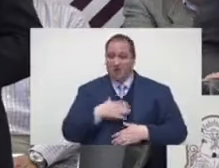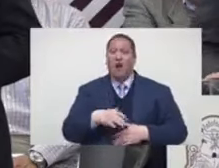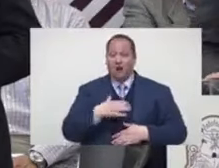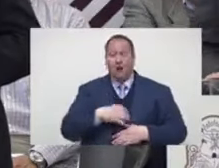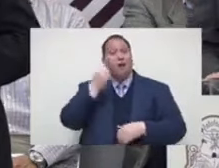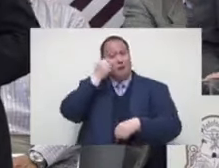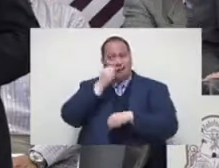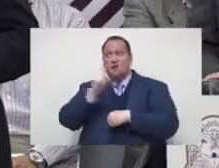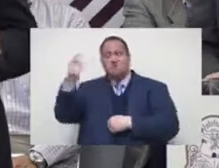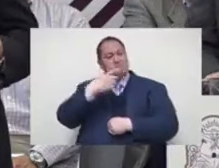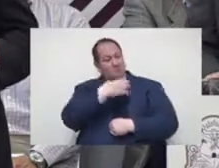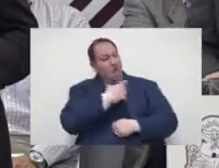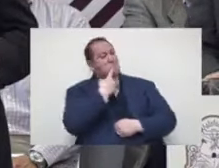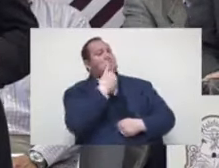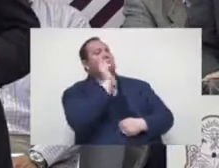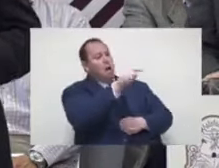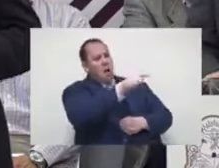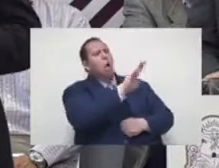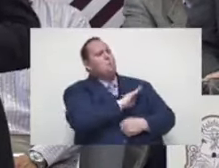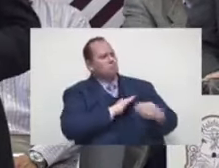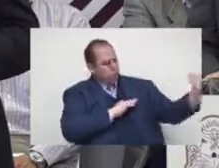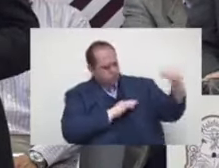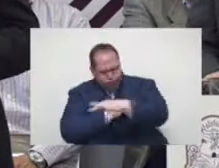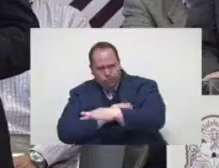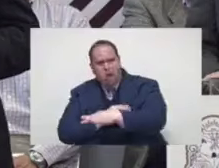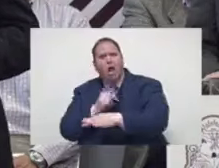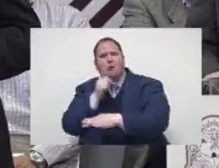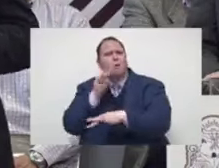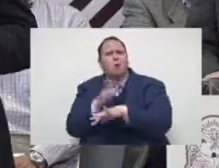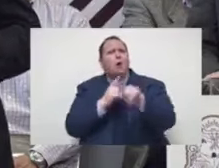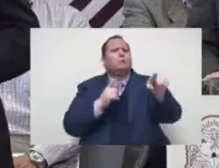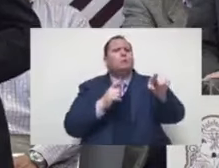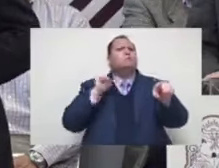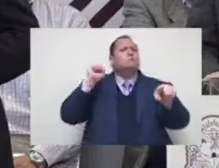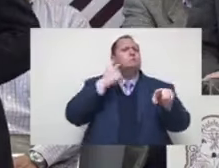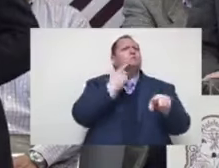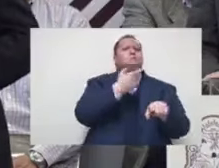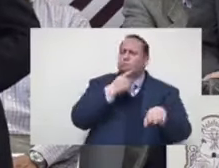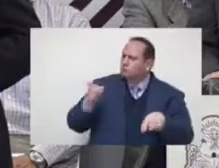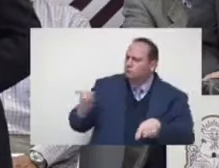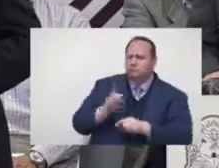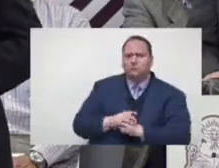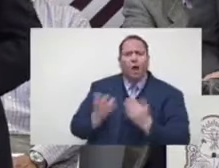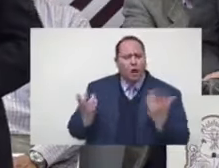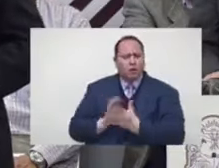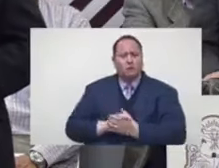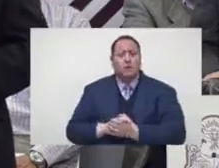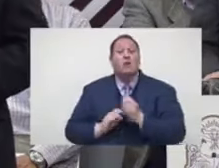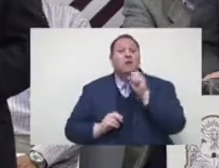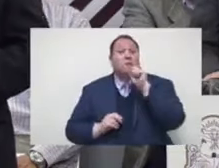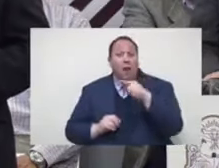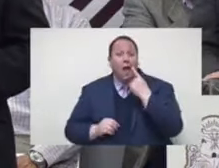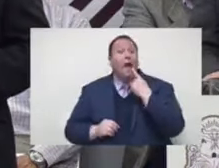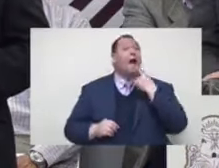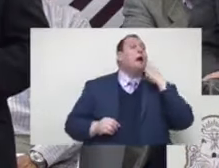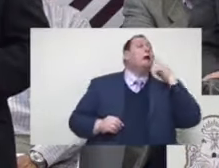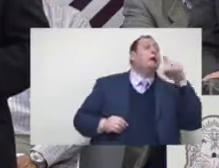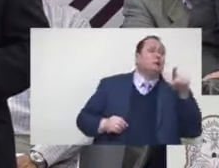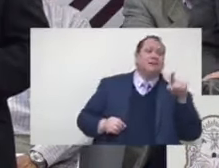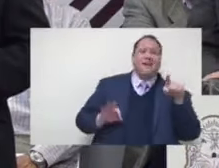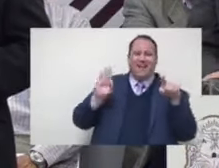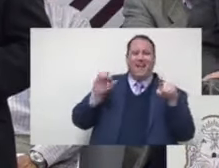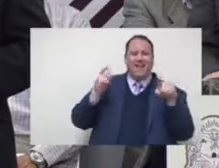de la Secretaría impuesta al municipio, al síndico correspondiente, para que tome las acciones, y también tenemos una denuncia contra la Fiscalía General